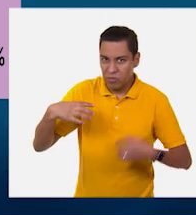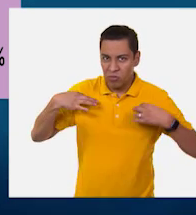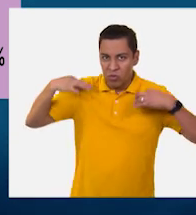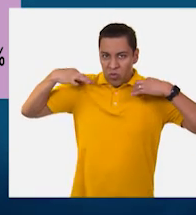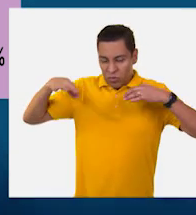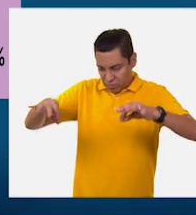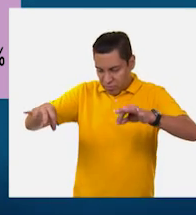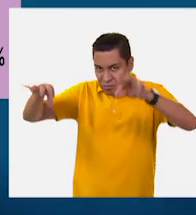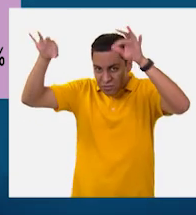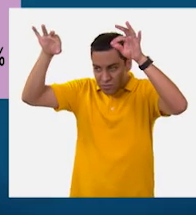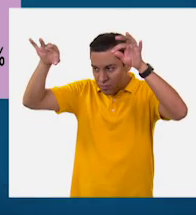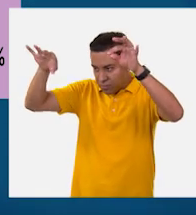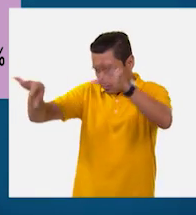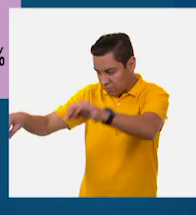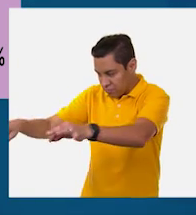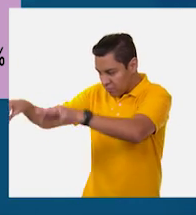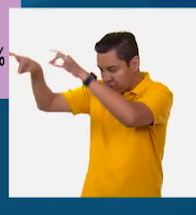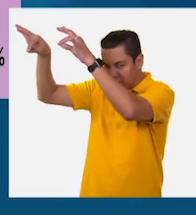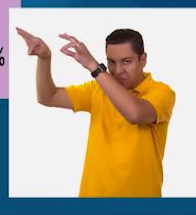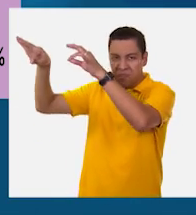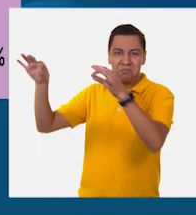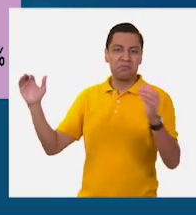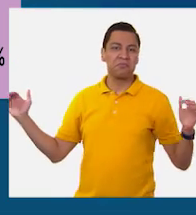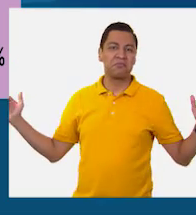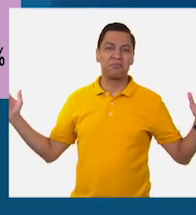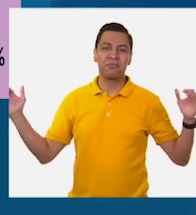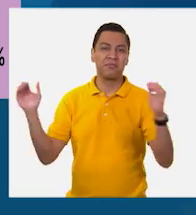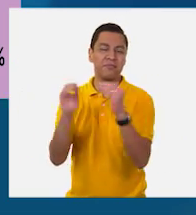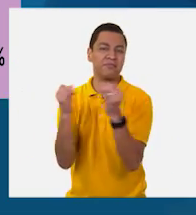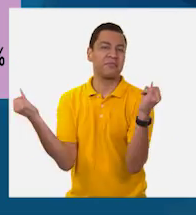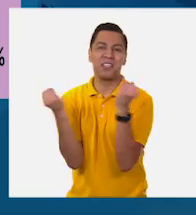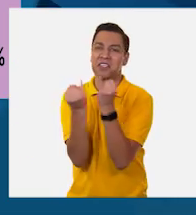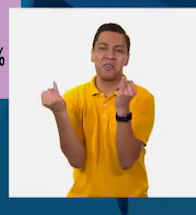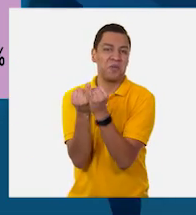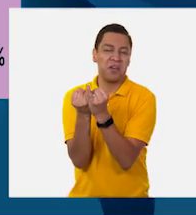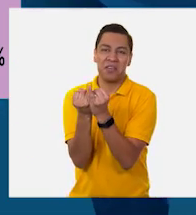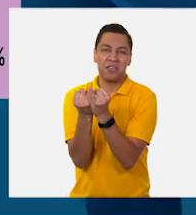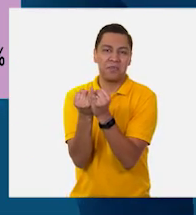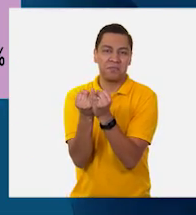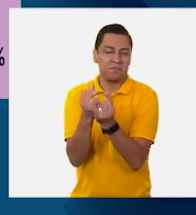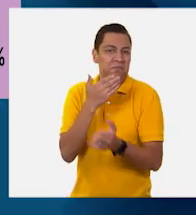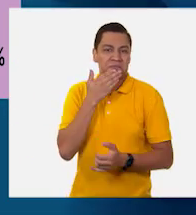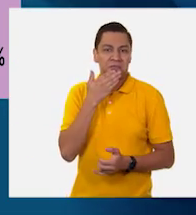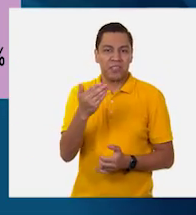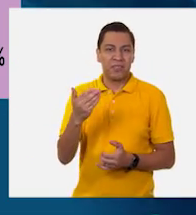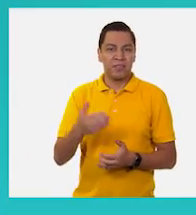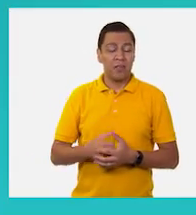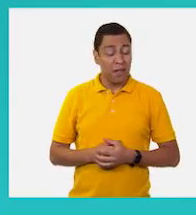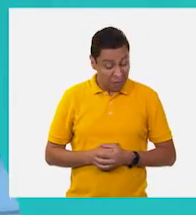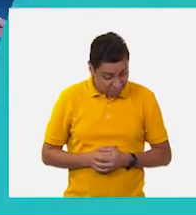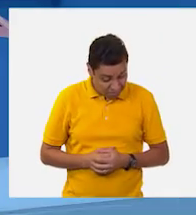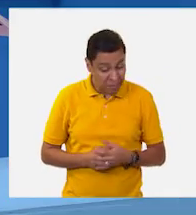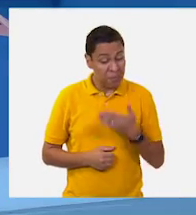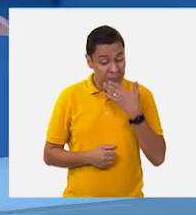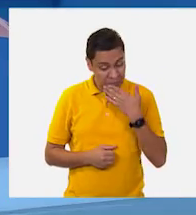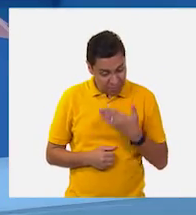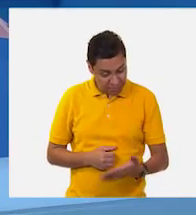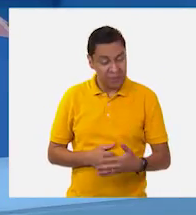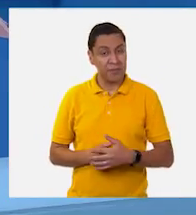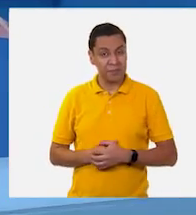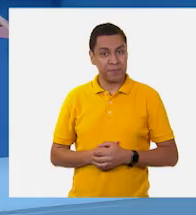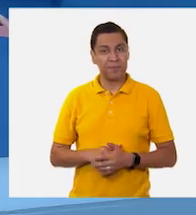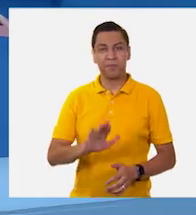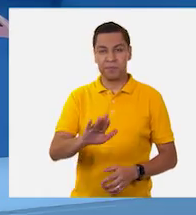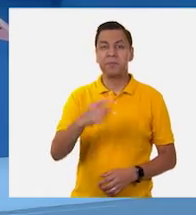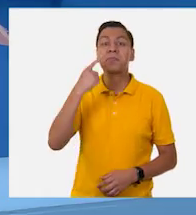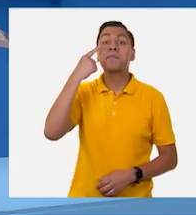conclusión, ambos suéteres cuestan lo mismo sin importar la tienda. Muy bien, Ton. A ver, pero me gustaría hacer